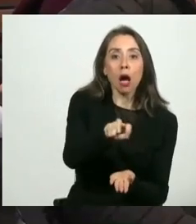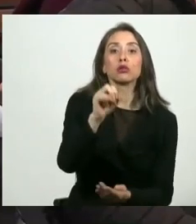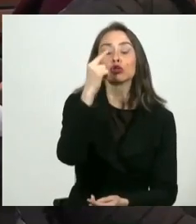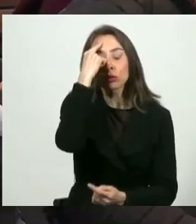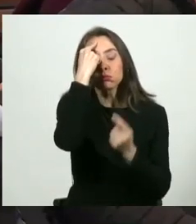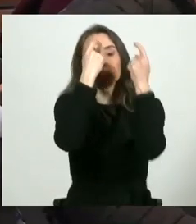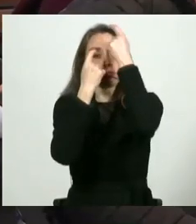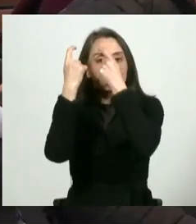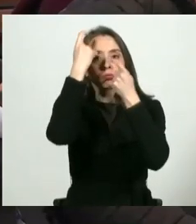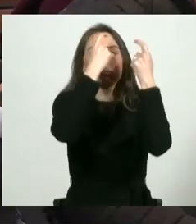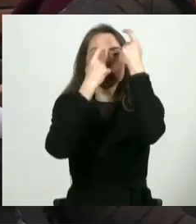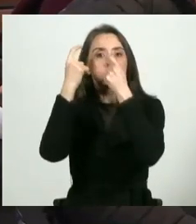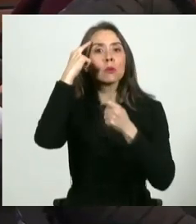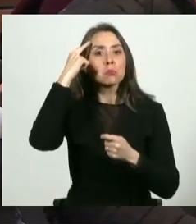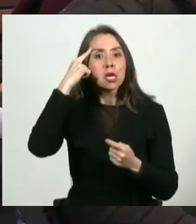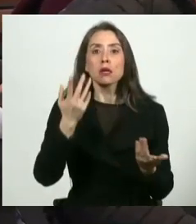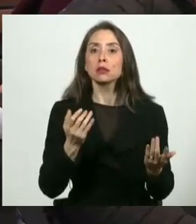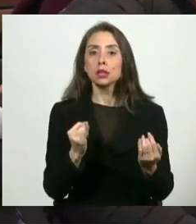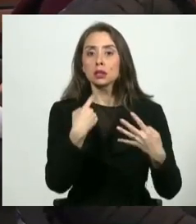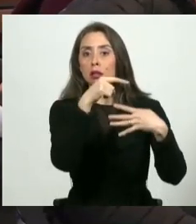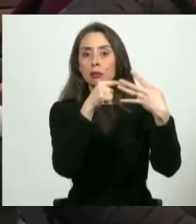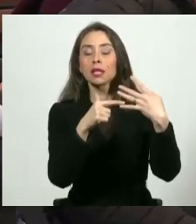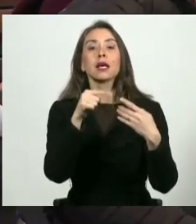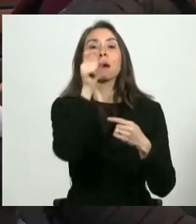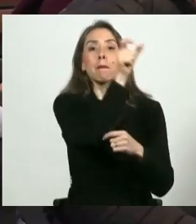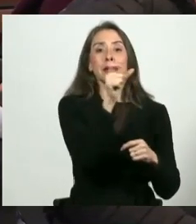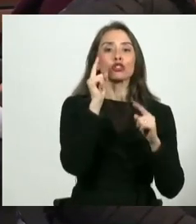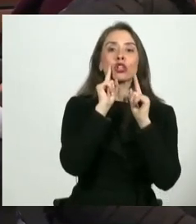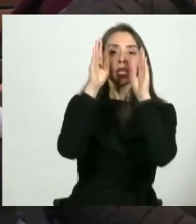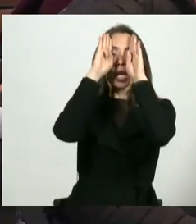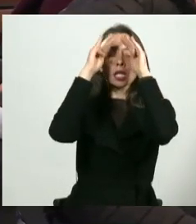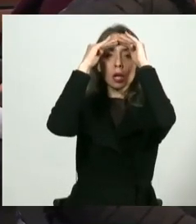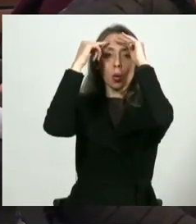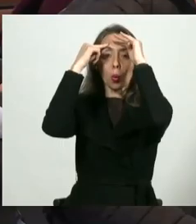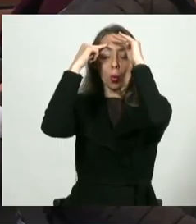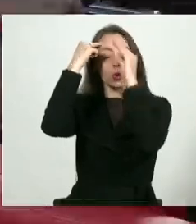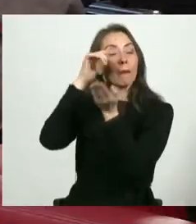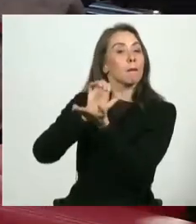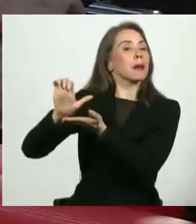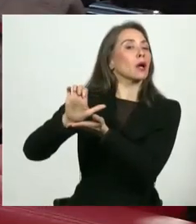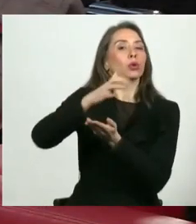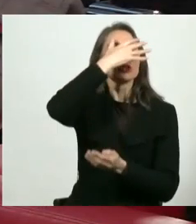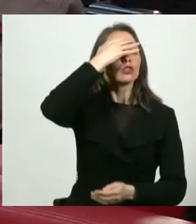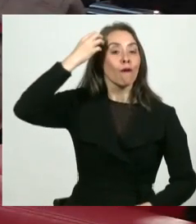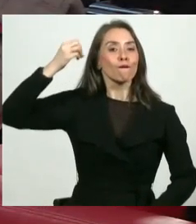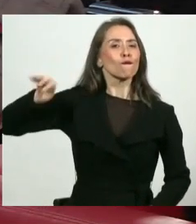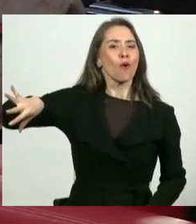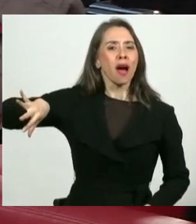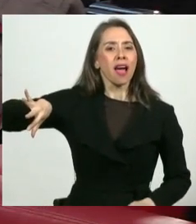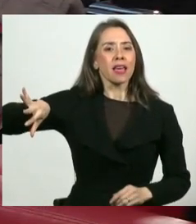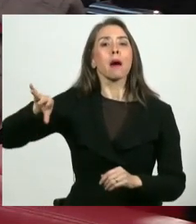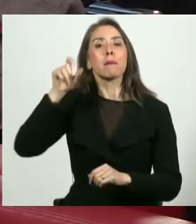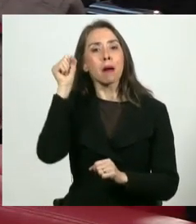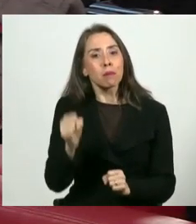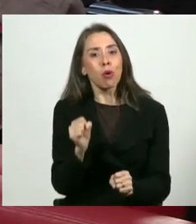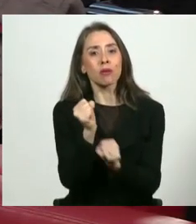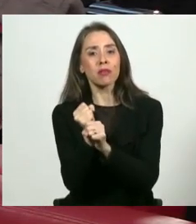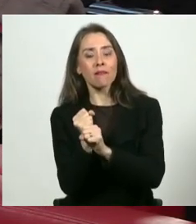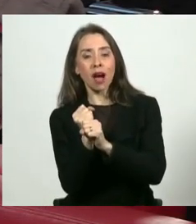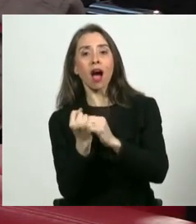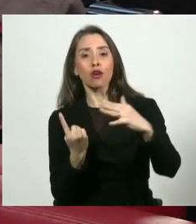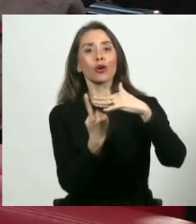pensamos, etcétera. Dejar el prejuicio fuera para lograr una inclusión laboral real, dar las